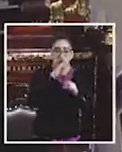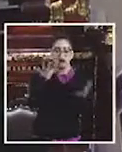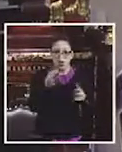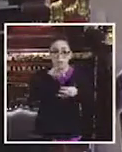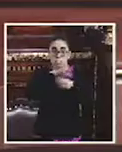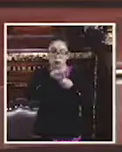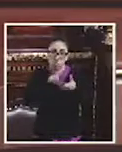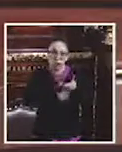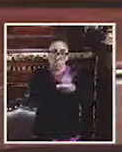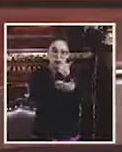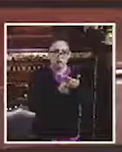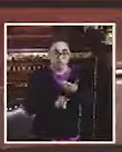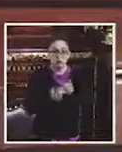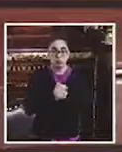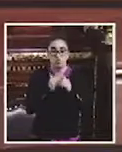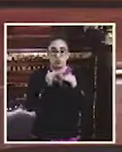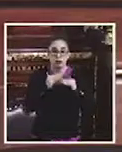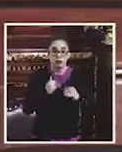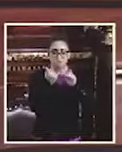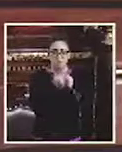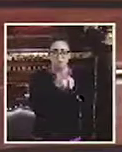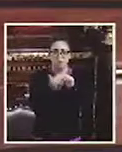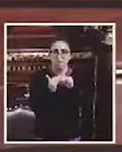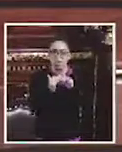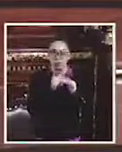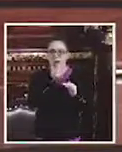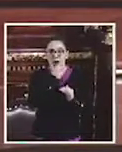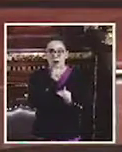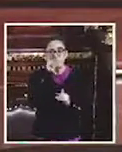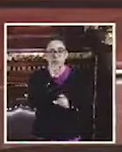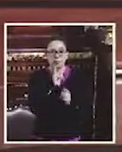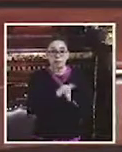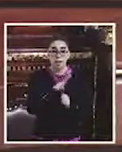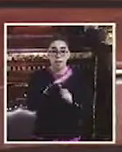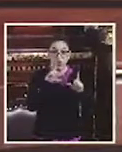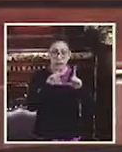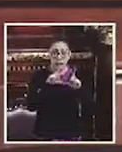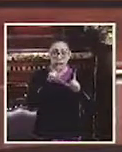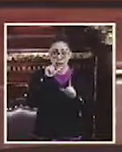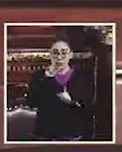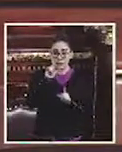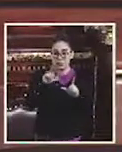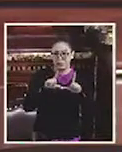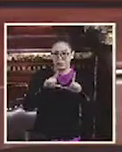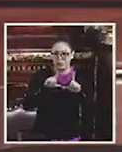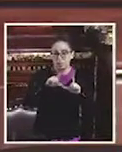la transversalización de la perspectiva de género, la licencia de ausencia laboral